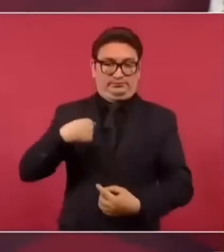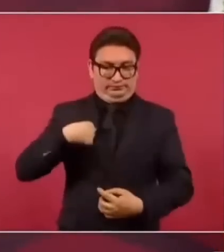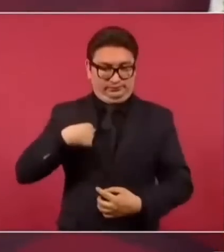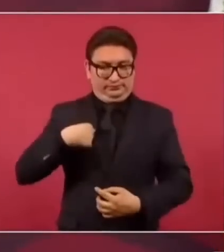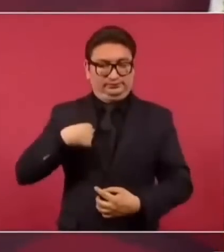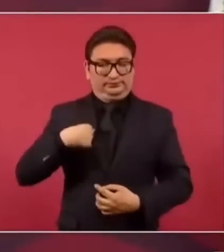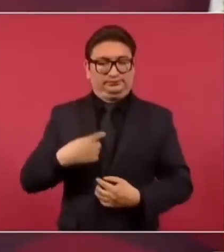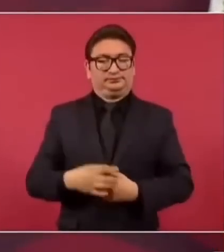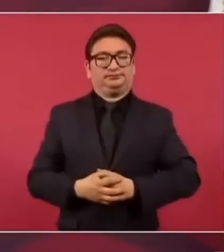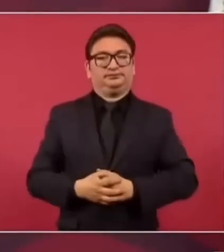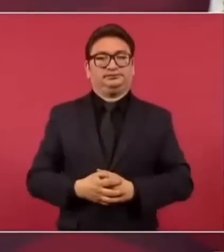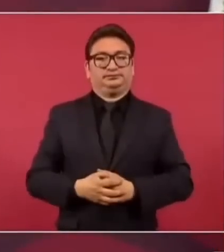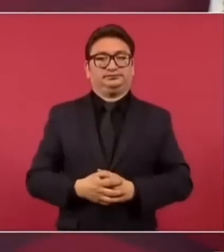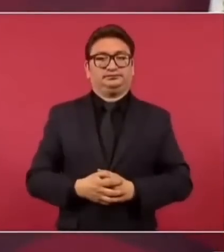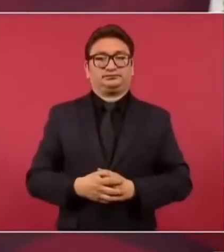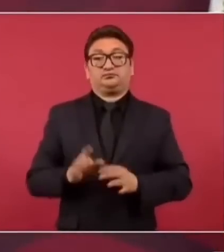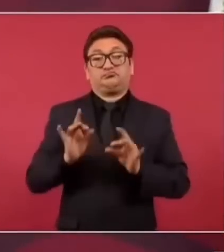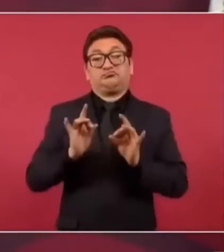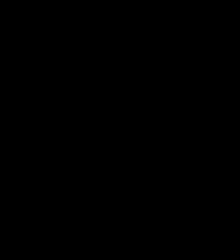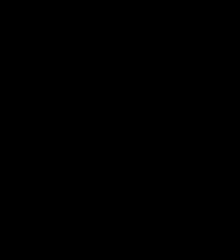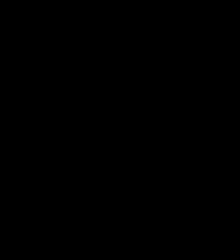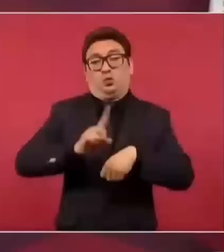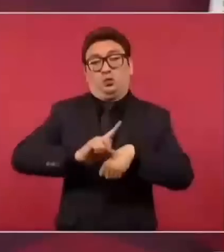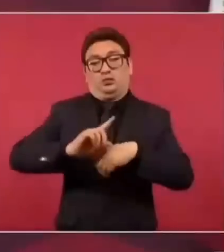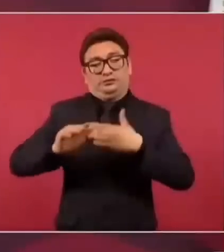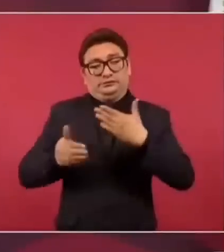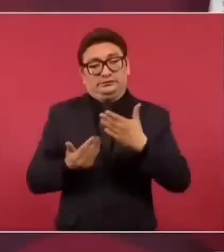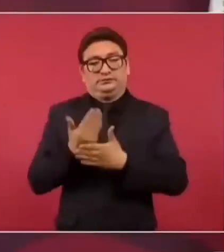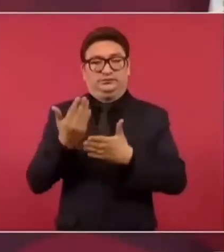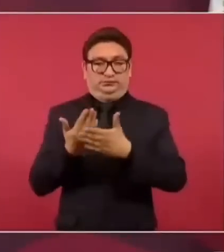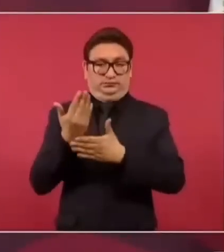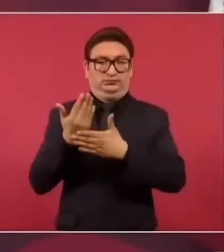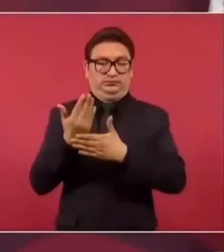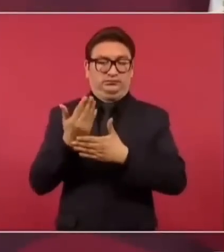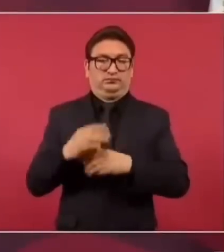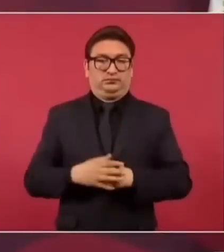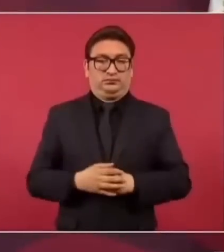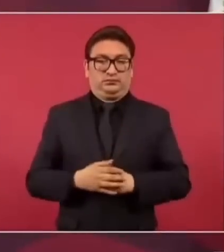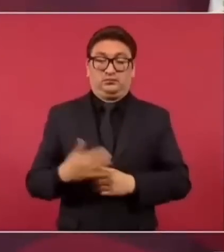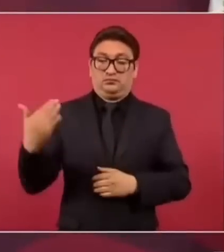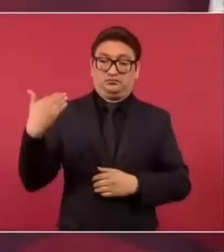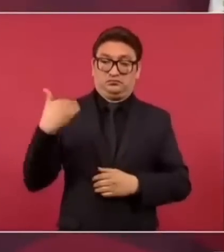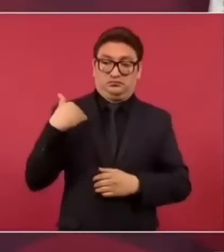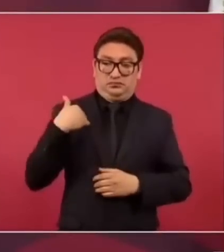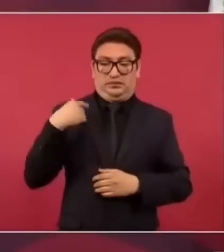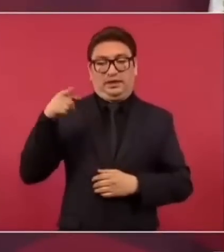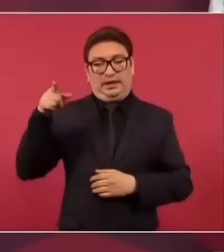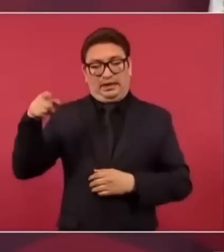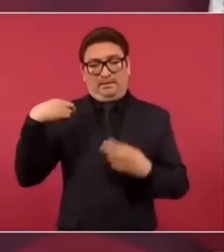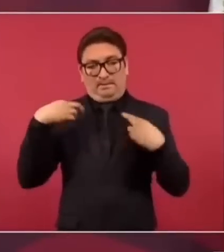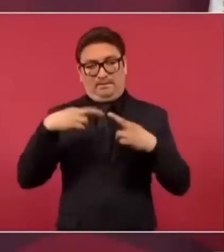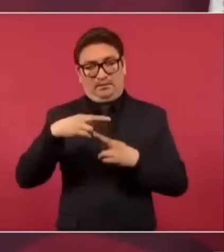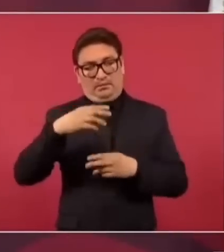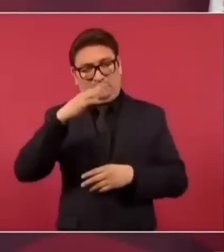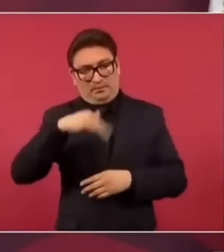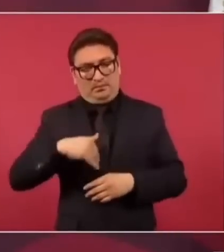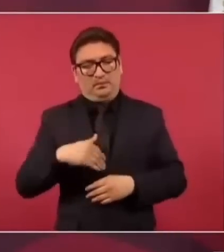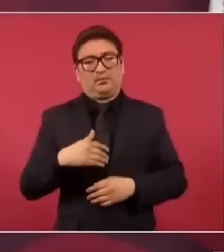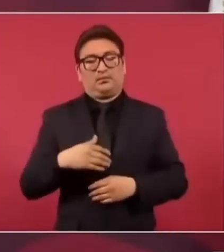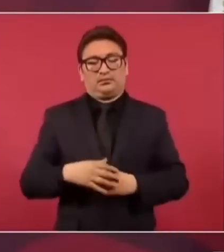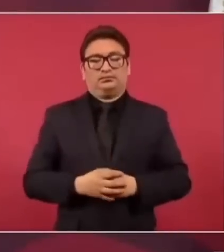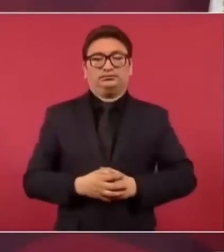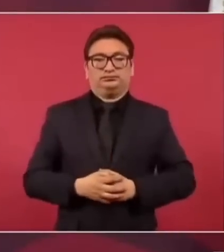Y una mañana me convocó el maestro González Pedrero, al